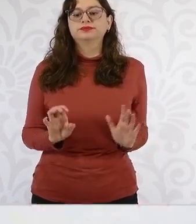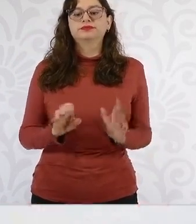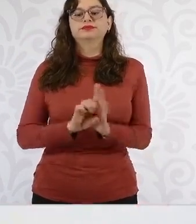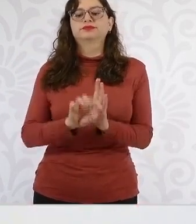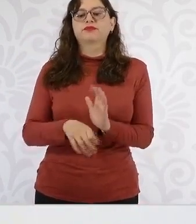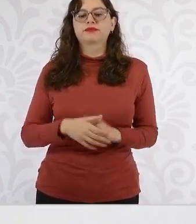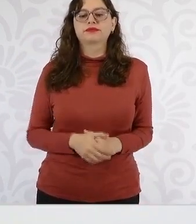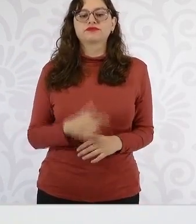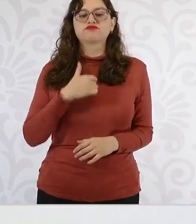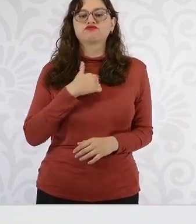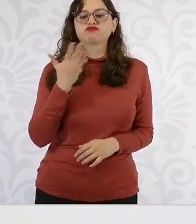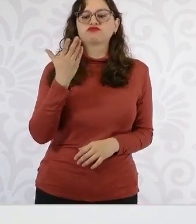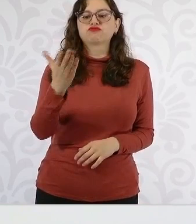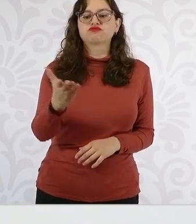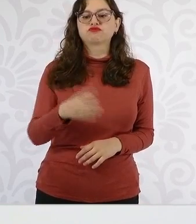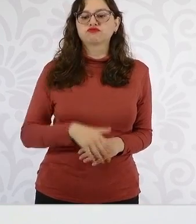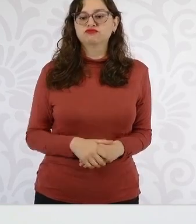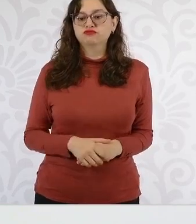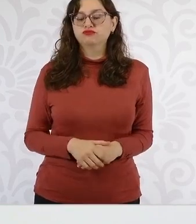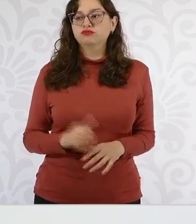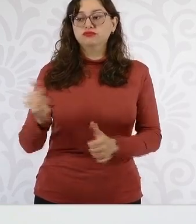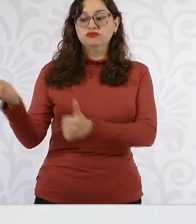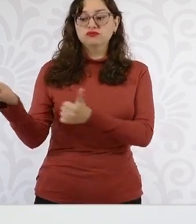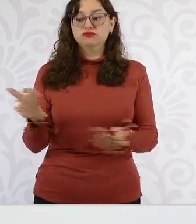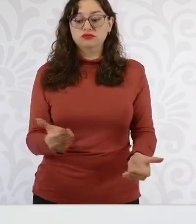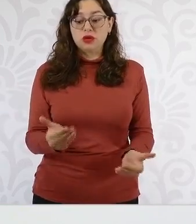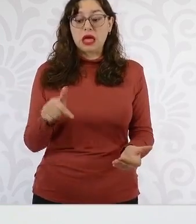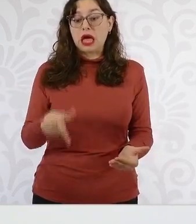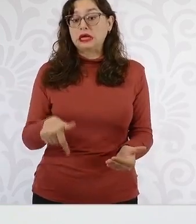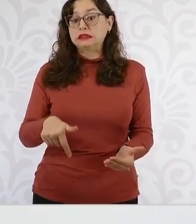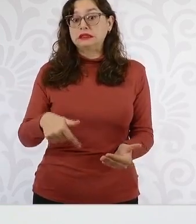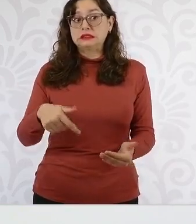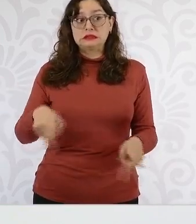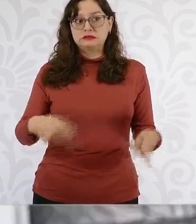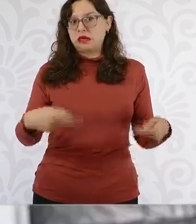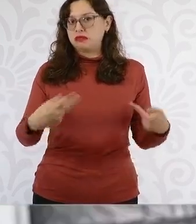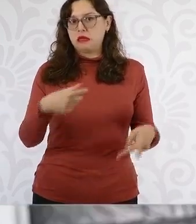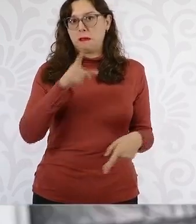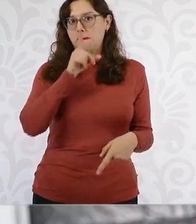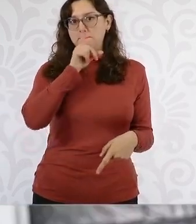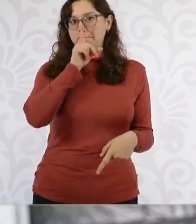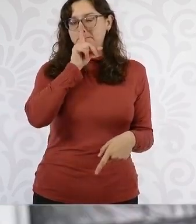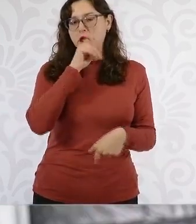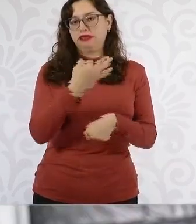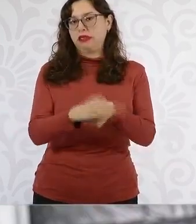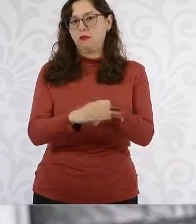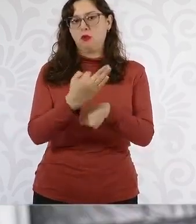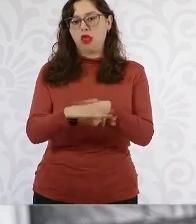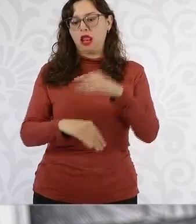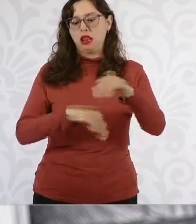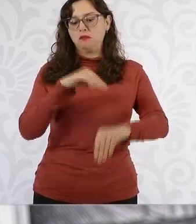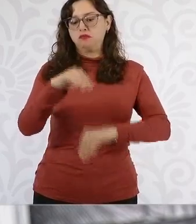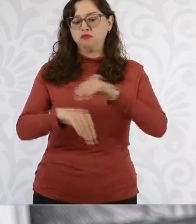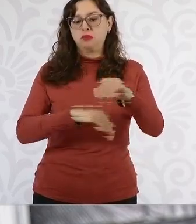pedimento engañas a la autoridad, dices esto es temporal. Evidentemente la autoridad no puede, ni aquí ni en ningún país